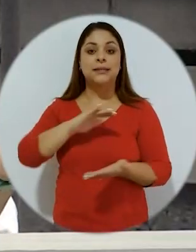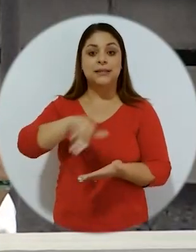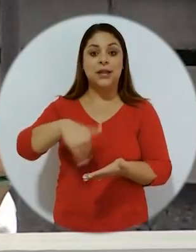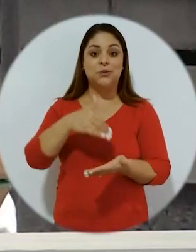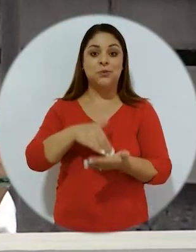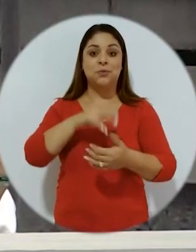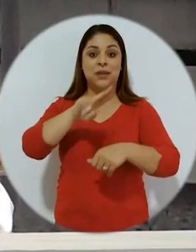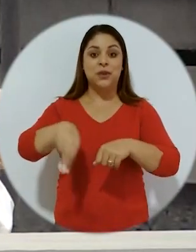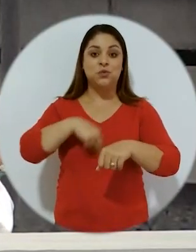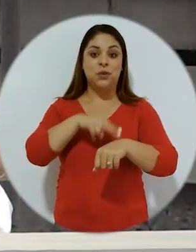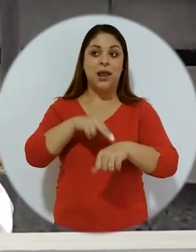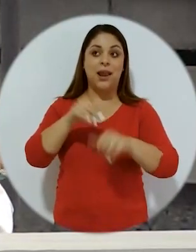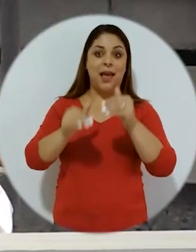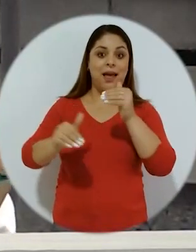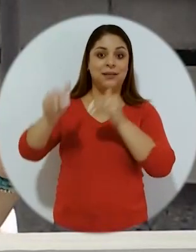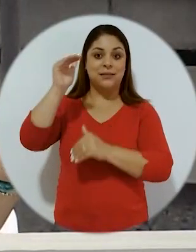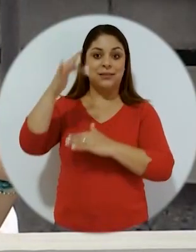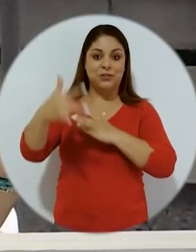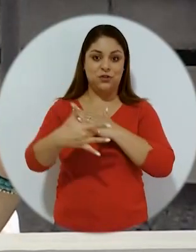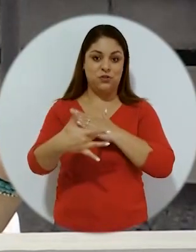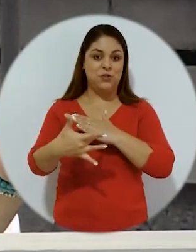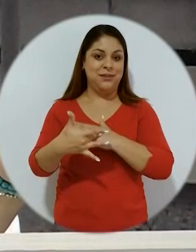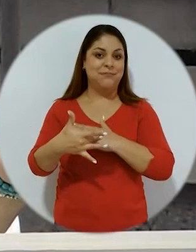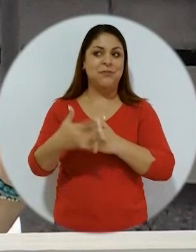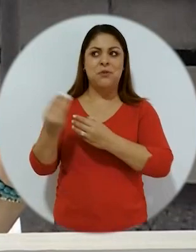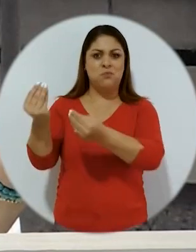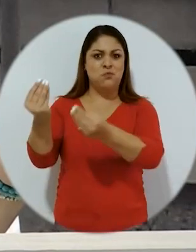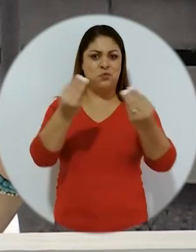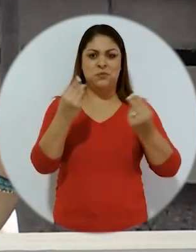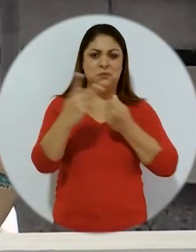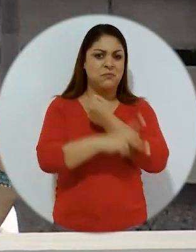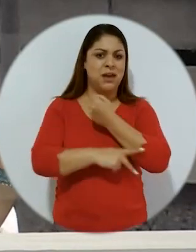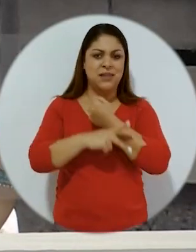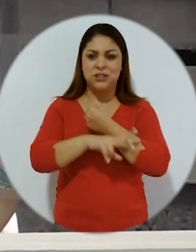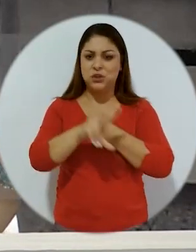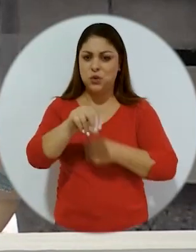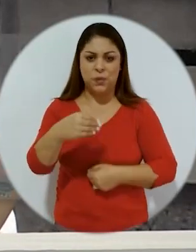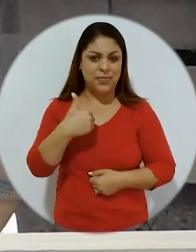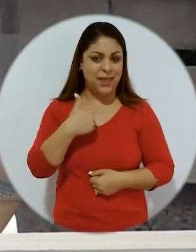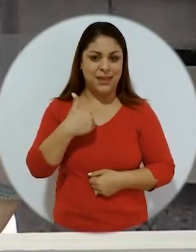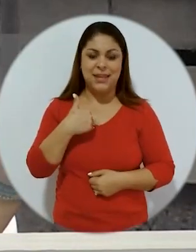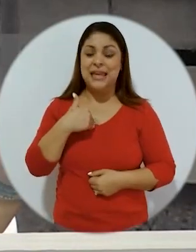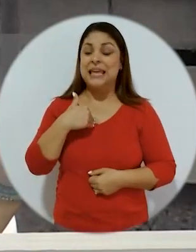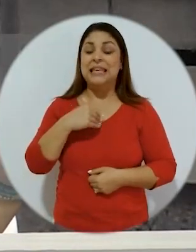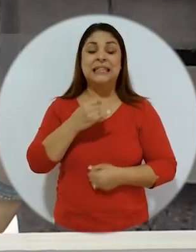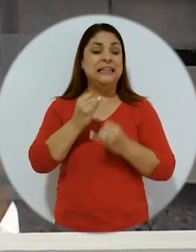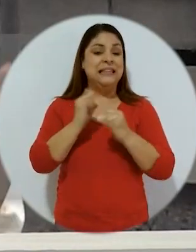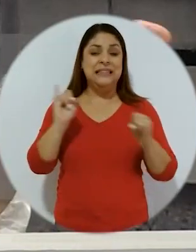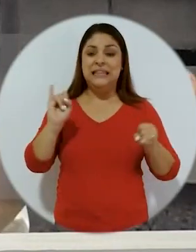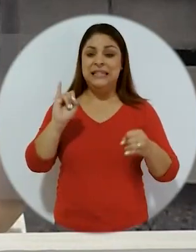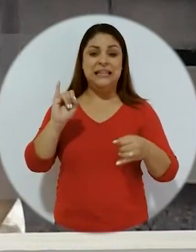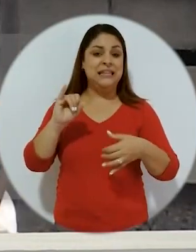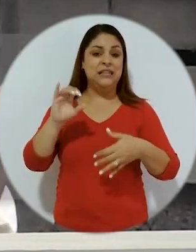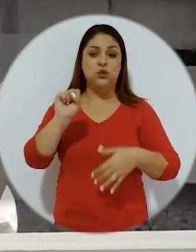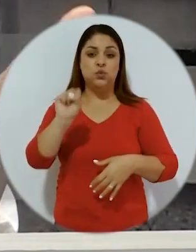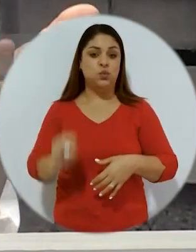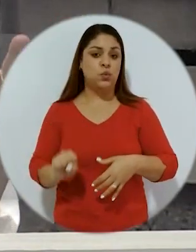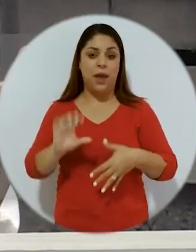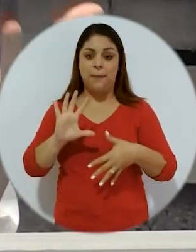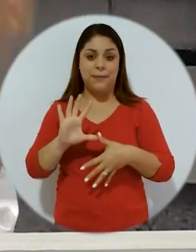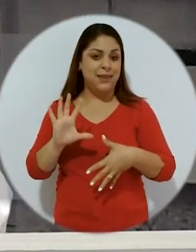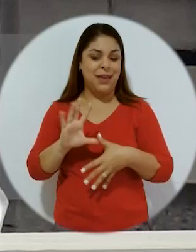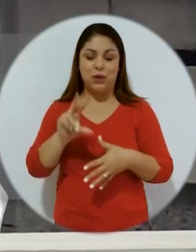Centro Nacional de Alta Tecnología. Eso no lo tienen muchos de los países, ni siquiera algunos de los países suramericanos, y nosotros lo tenemos